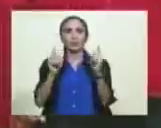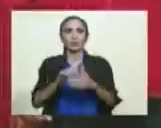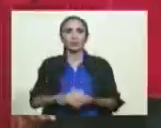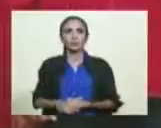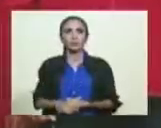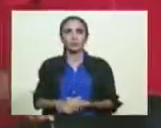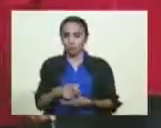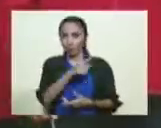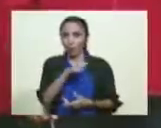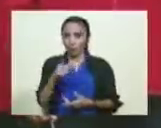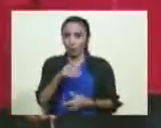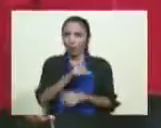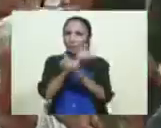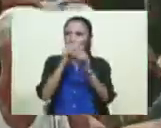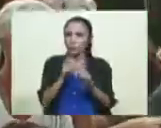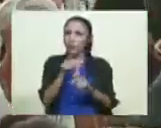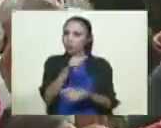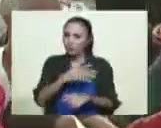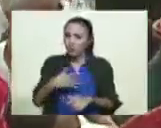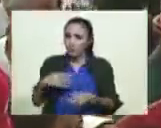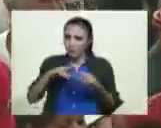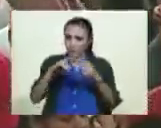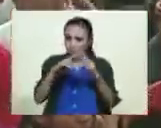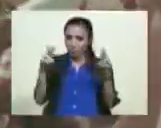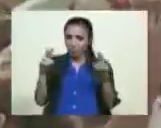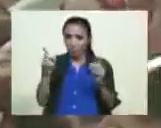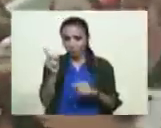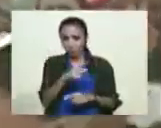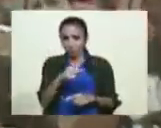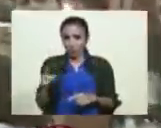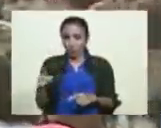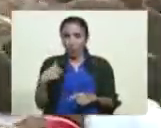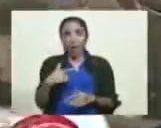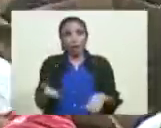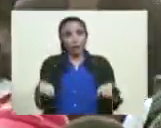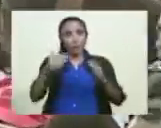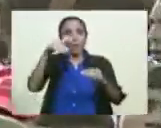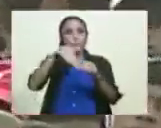¿Ustedes quieren paz? 10 millones de votos.